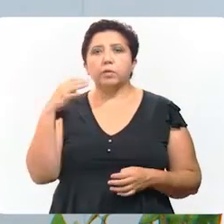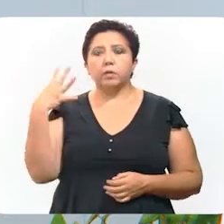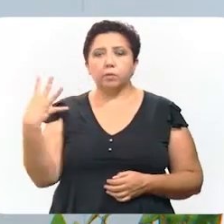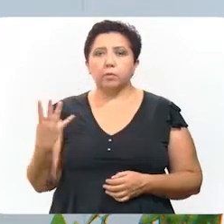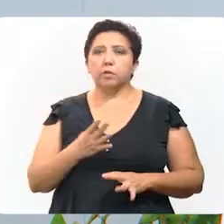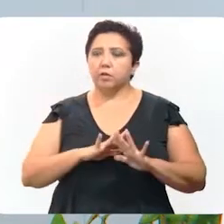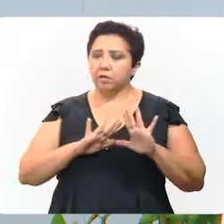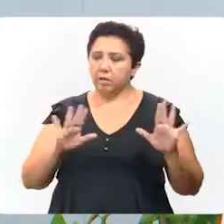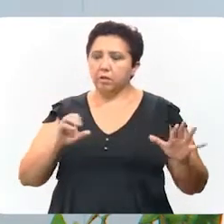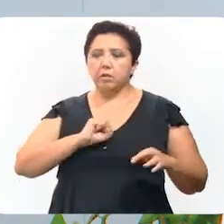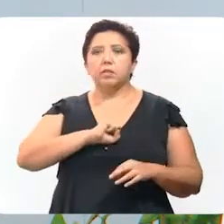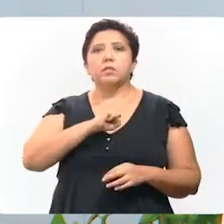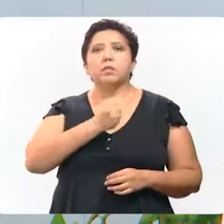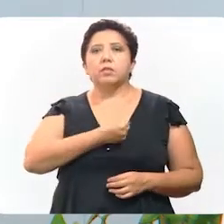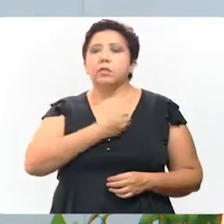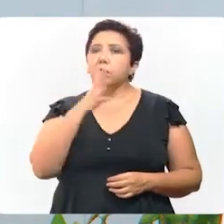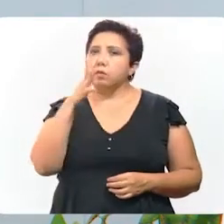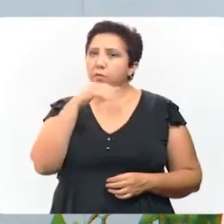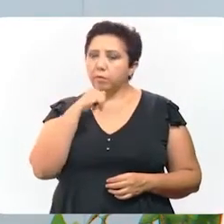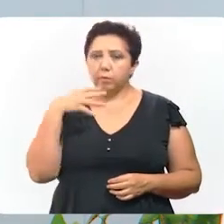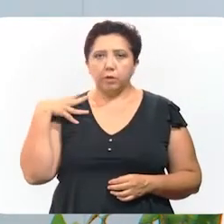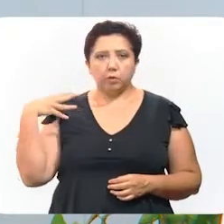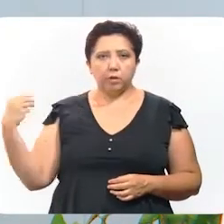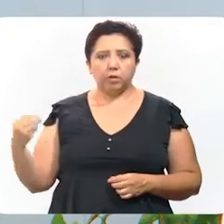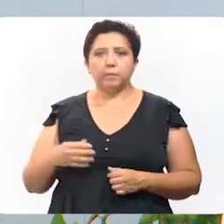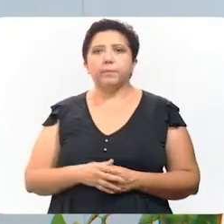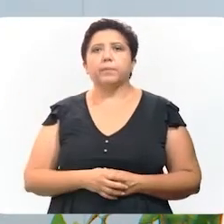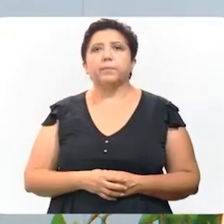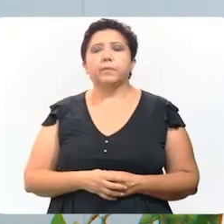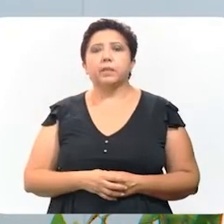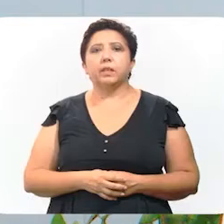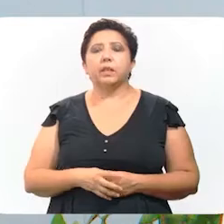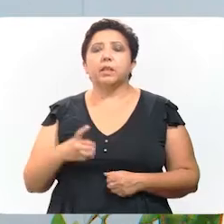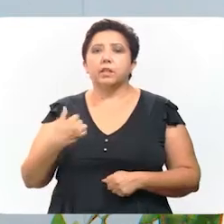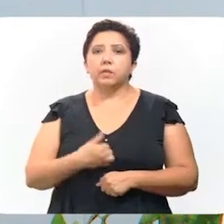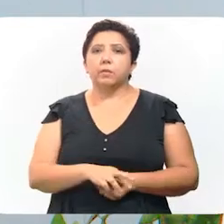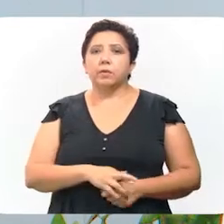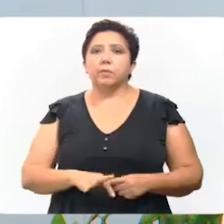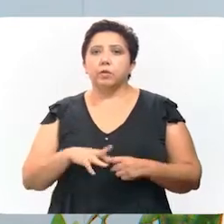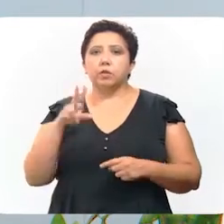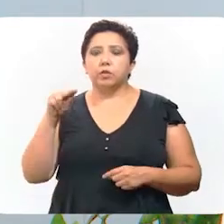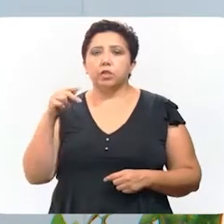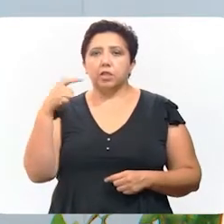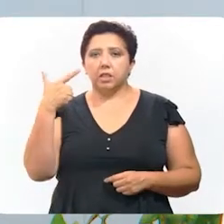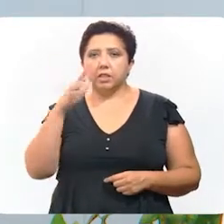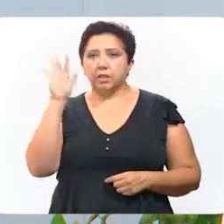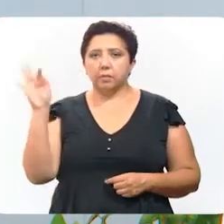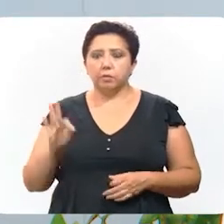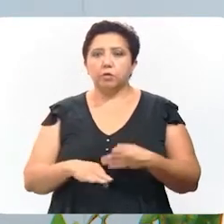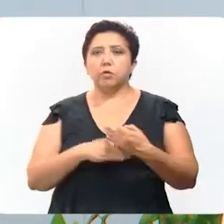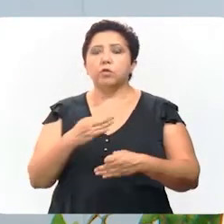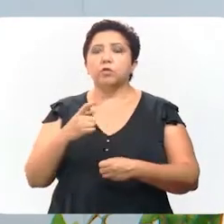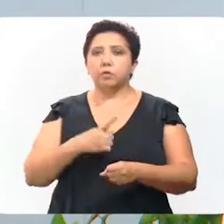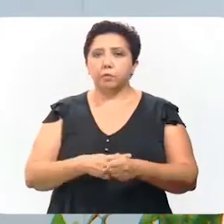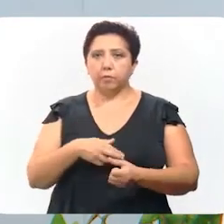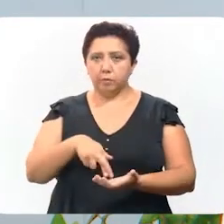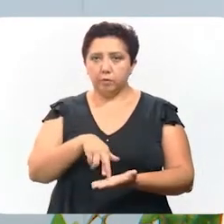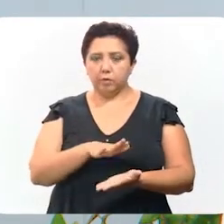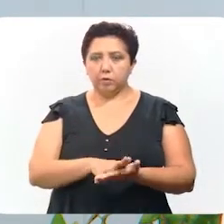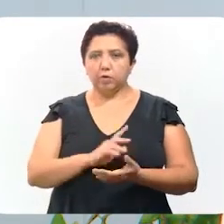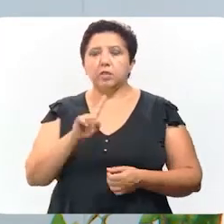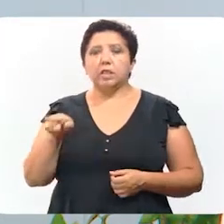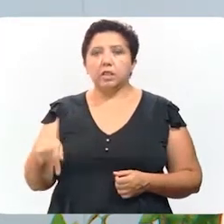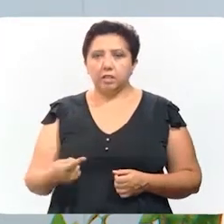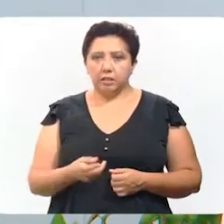26.994 pacientes ya se recuperaron, no presentan síntomas ni pueden contagiar. Esta cifra representa el 87% del total de contagios